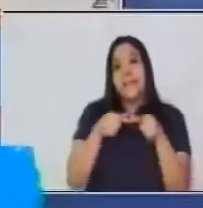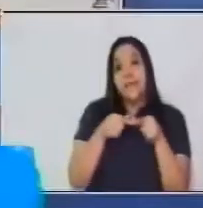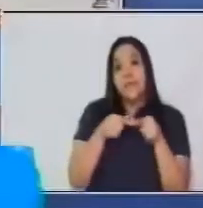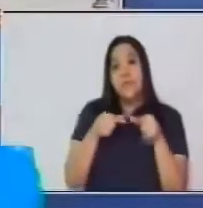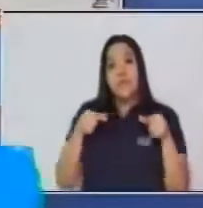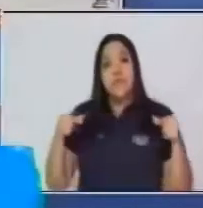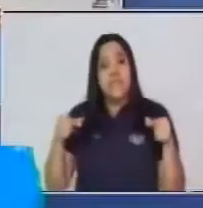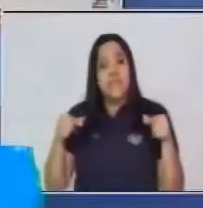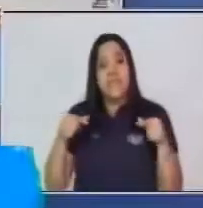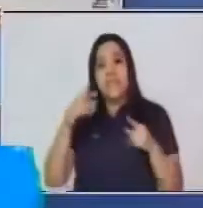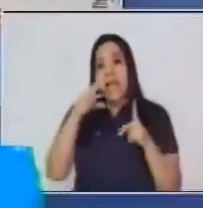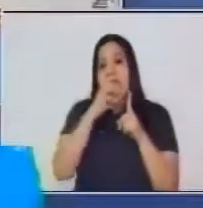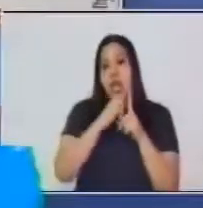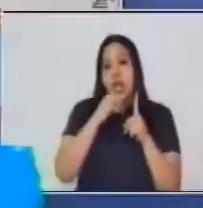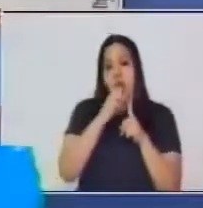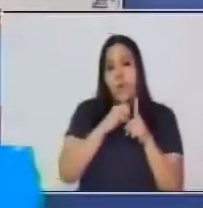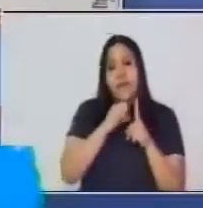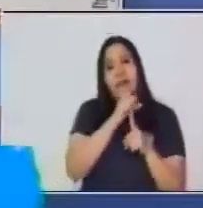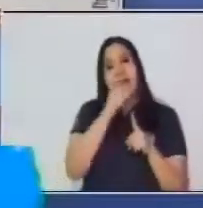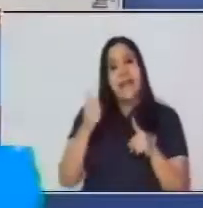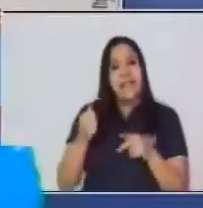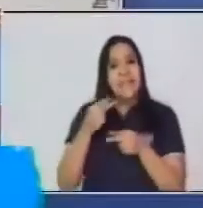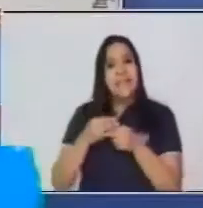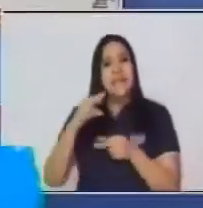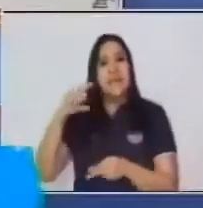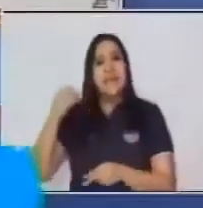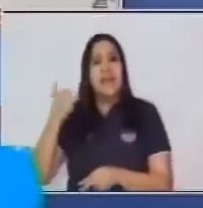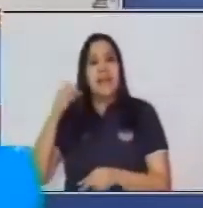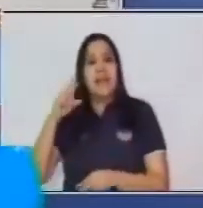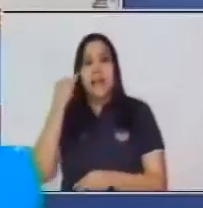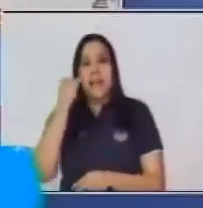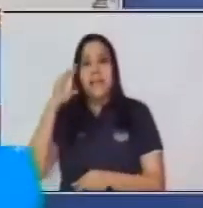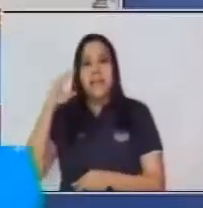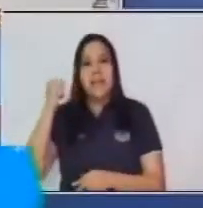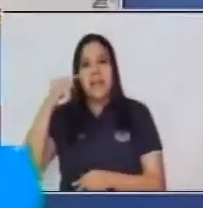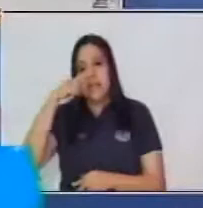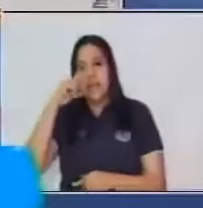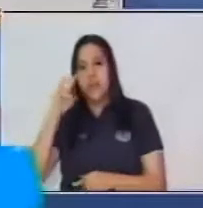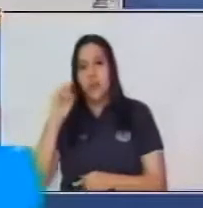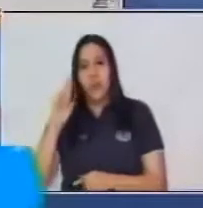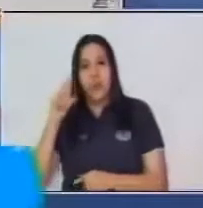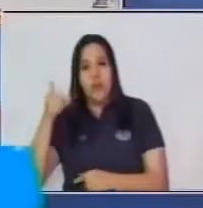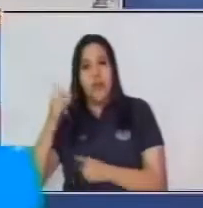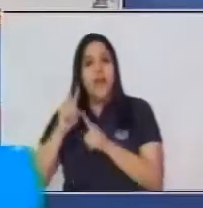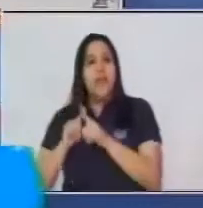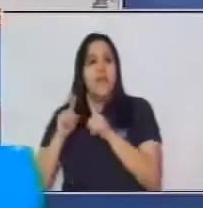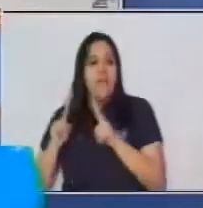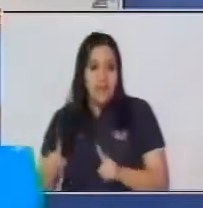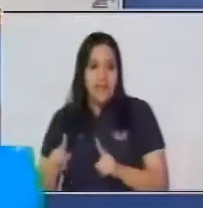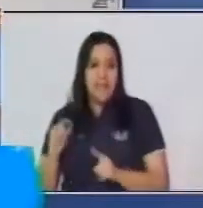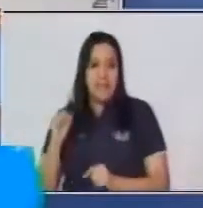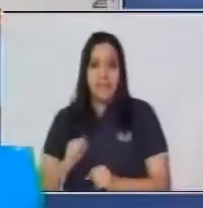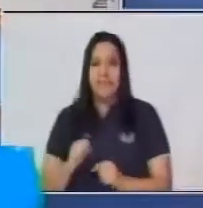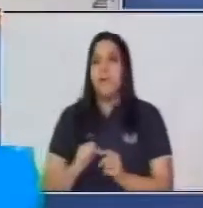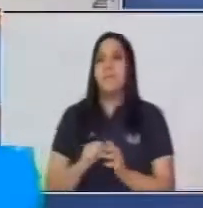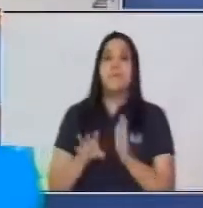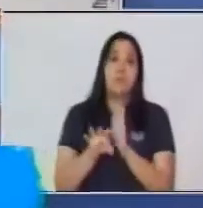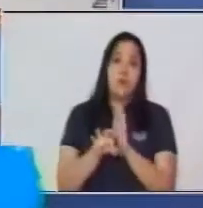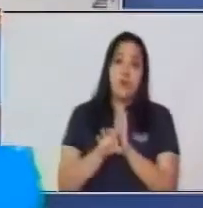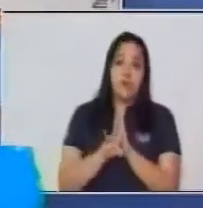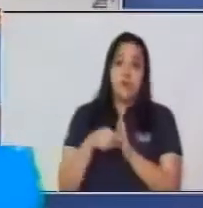caricatura. Vamos a ver los elementos que componen la tira cómica, pero para que tengas ya la